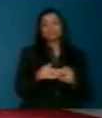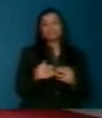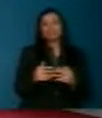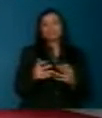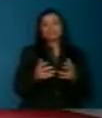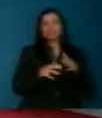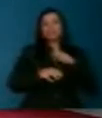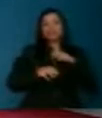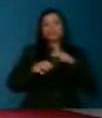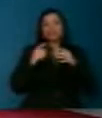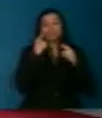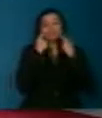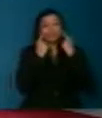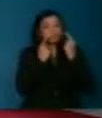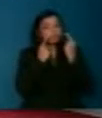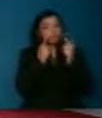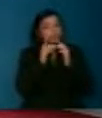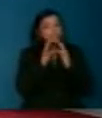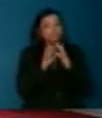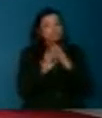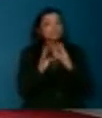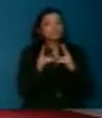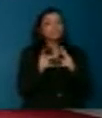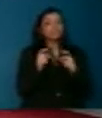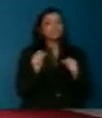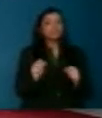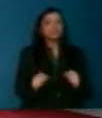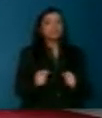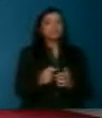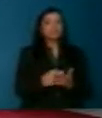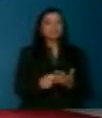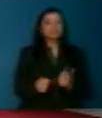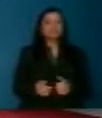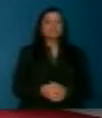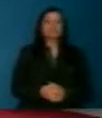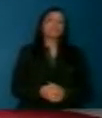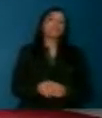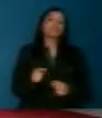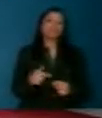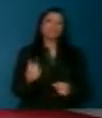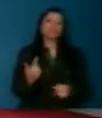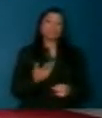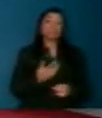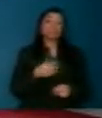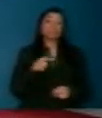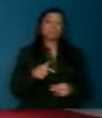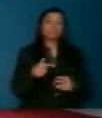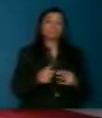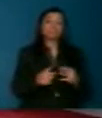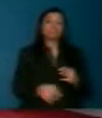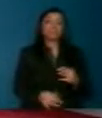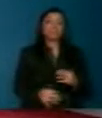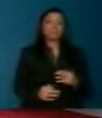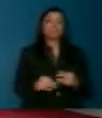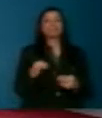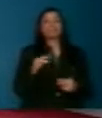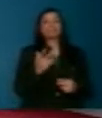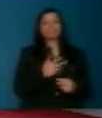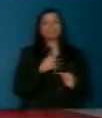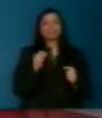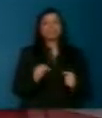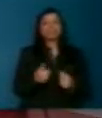globo, a la ausencia de valores, al laicismo extremo, erigiéndose